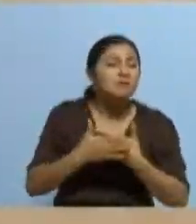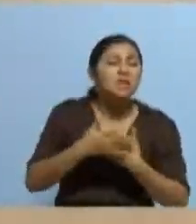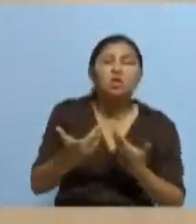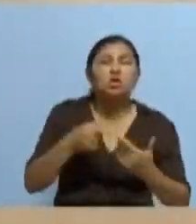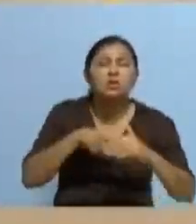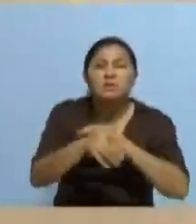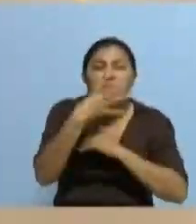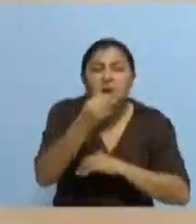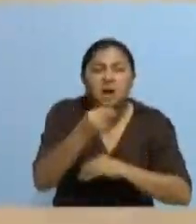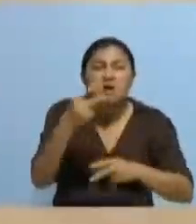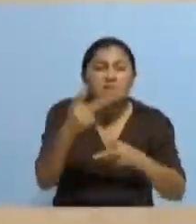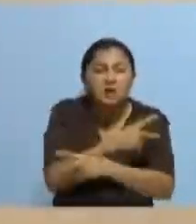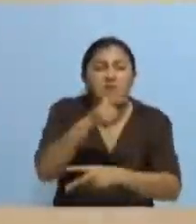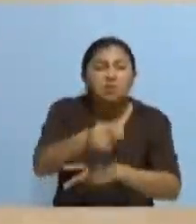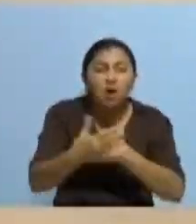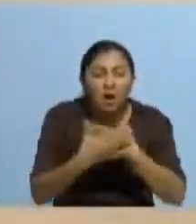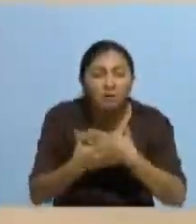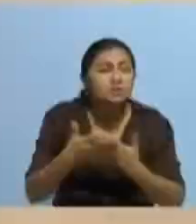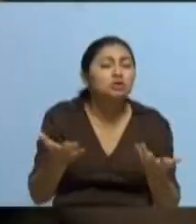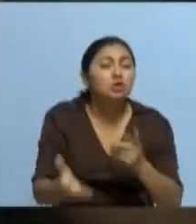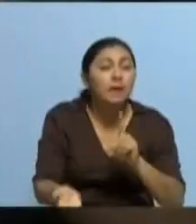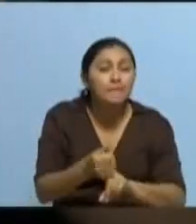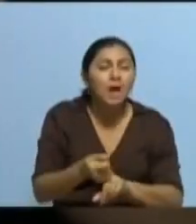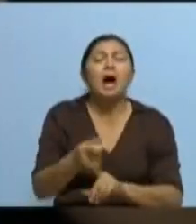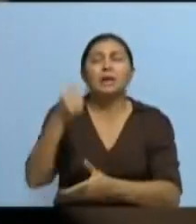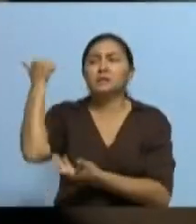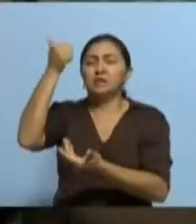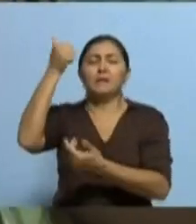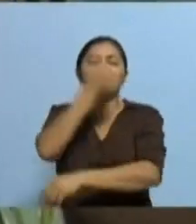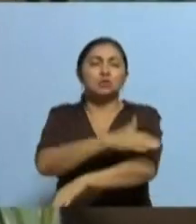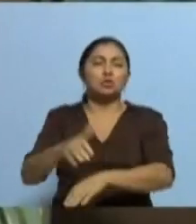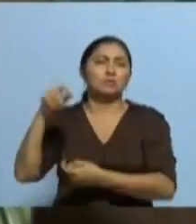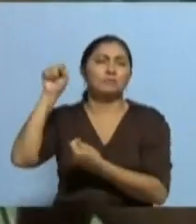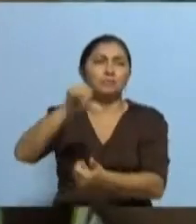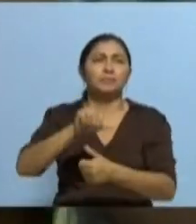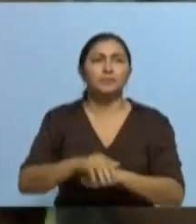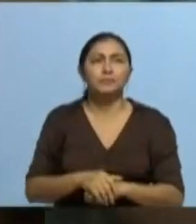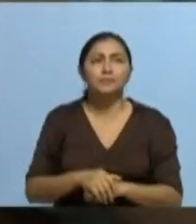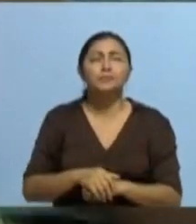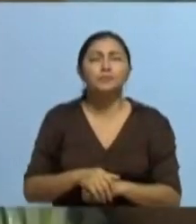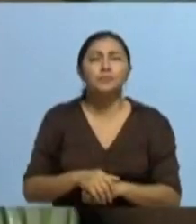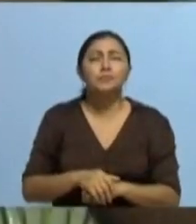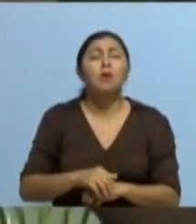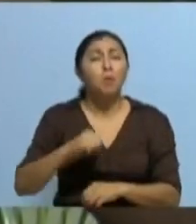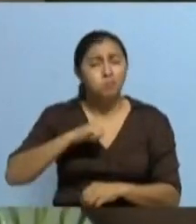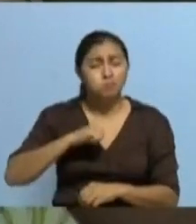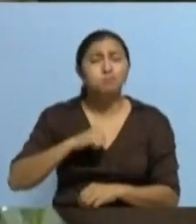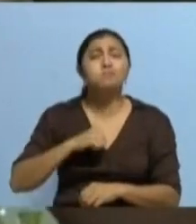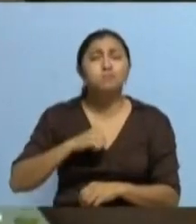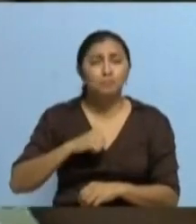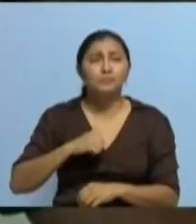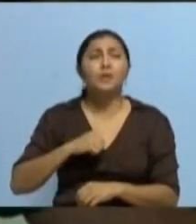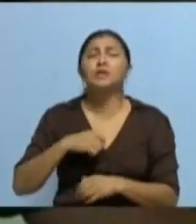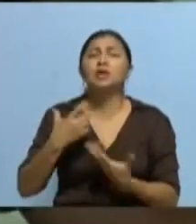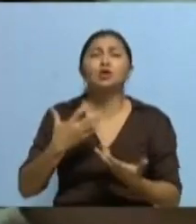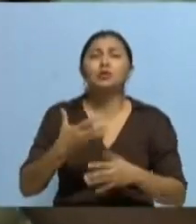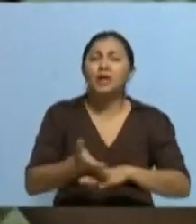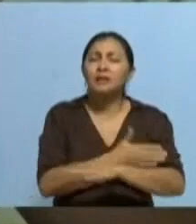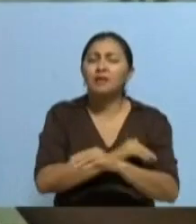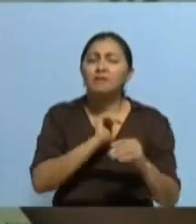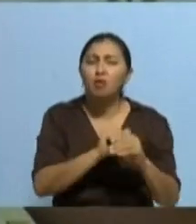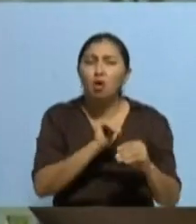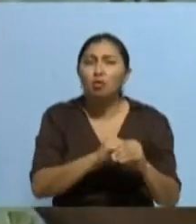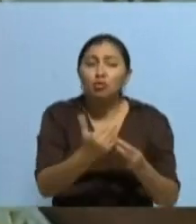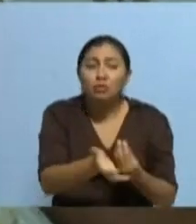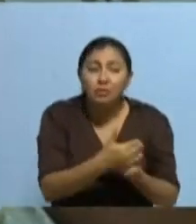los antisociales que cometieron los homicidios. 10 millones de pesos que tenemos, podemos utilizar el fondo de seguridad para encontrar a